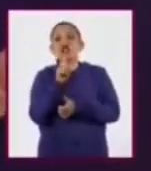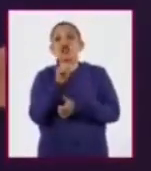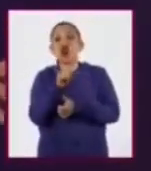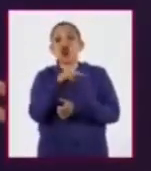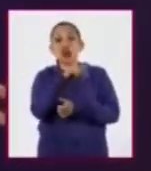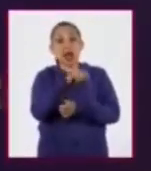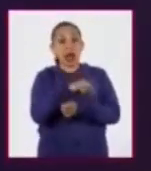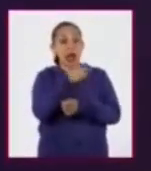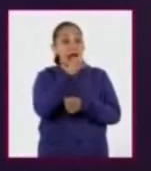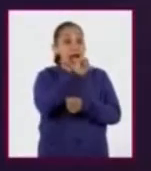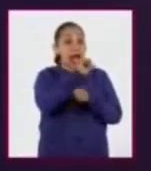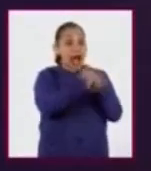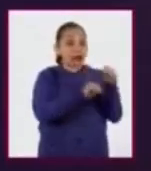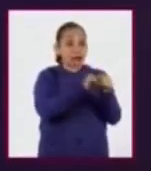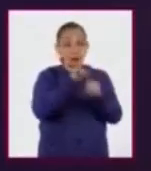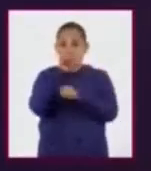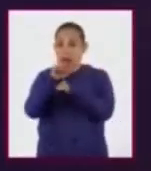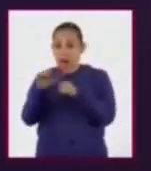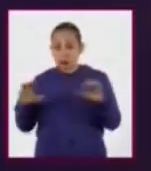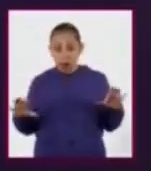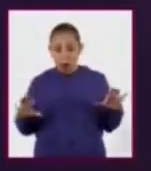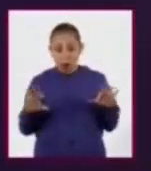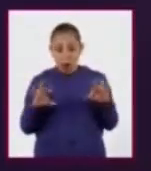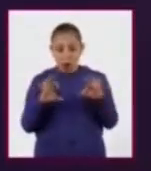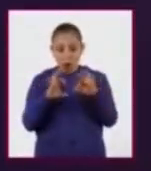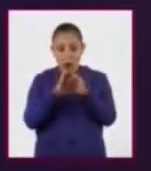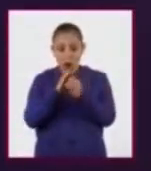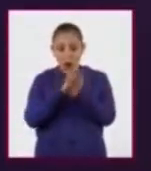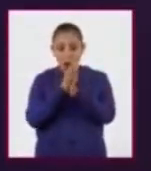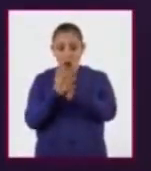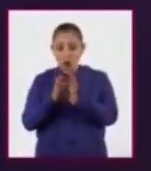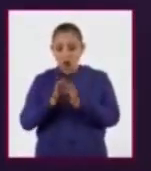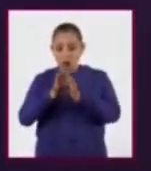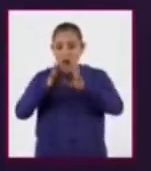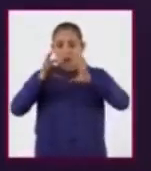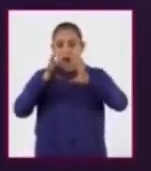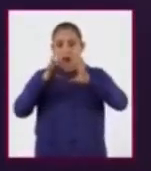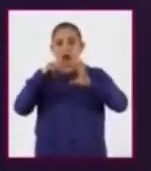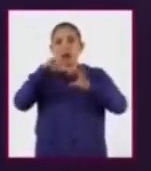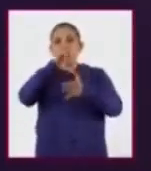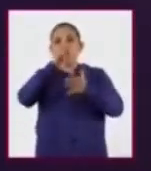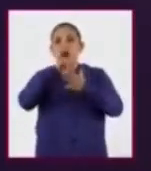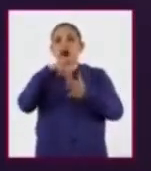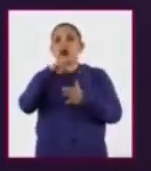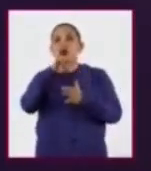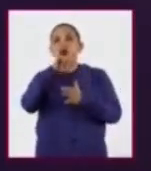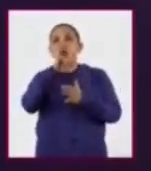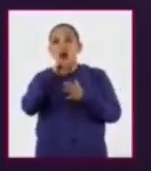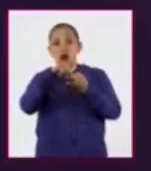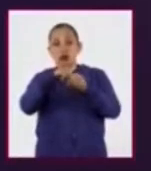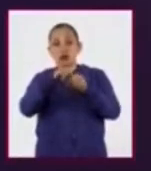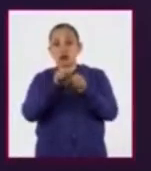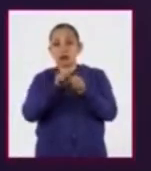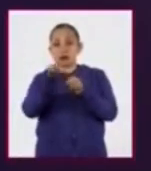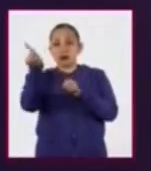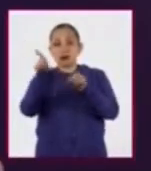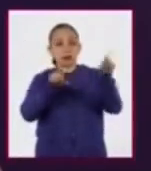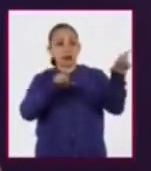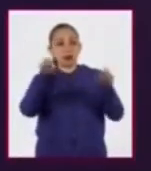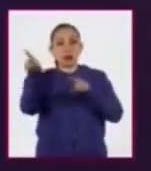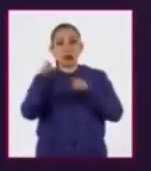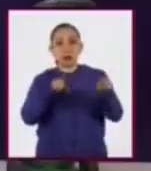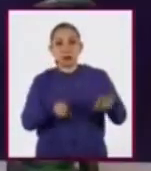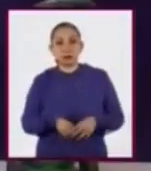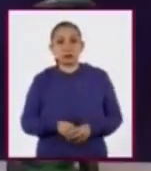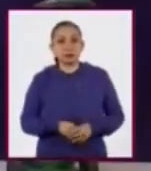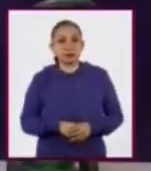dos átomos ligeros que se unen para formar otro núcleo más pesado, generalmente liberando partículas en este